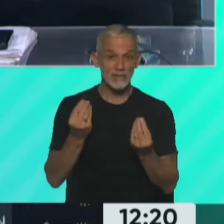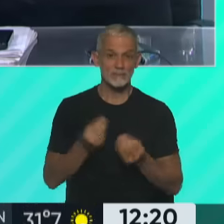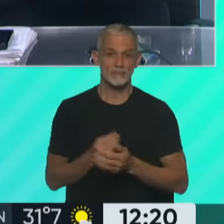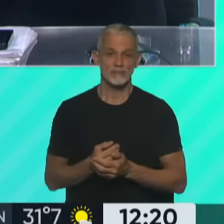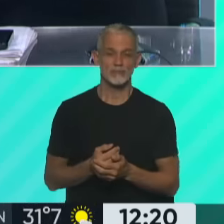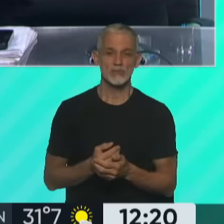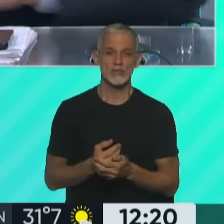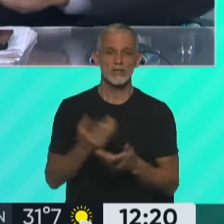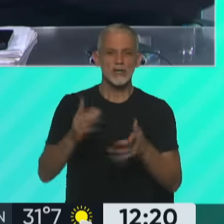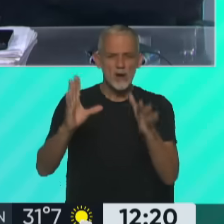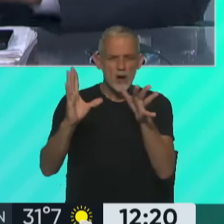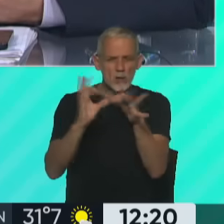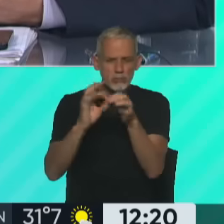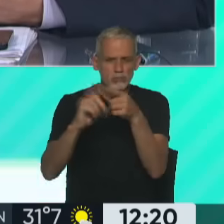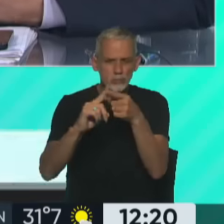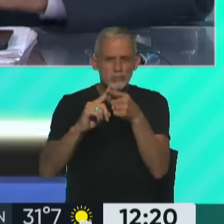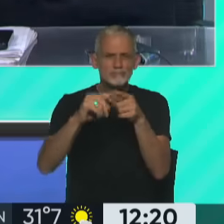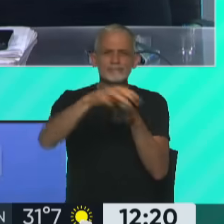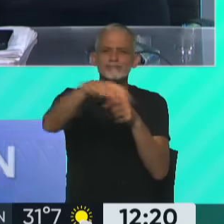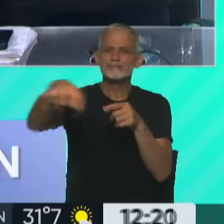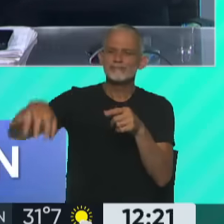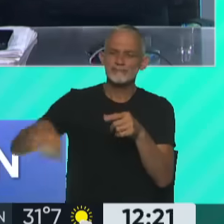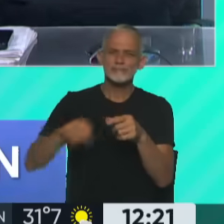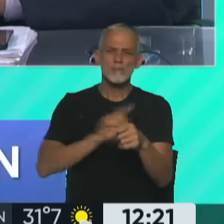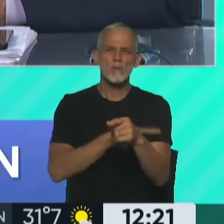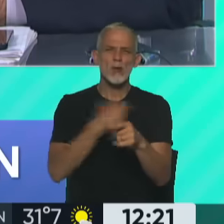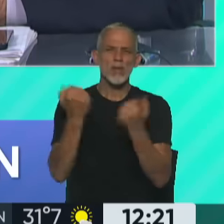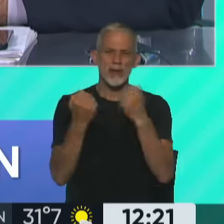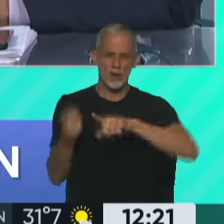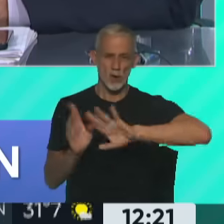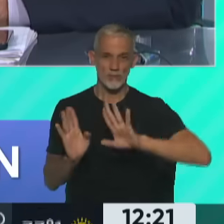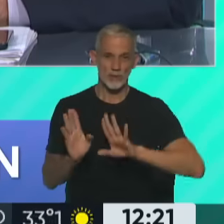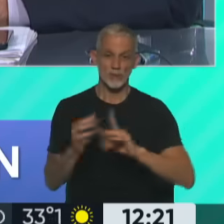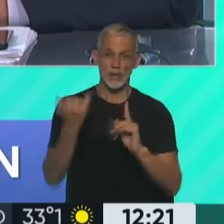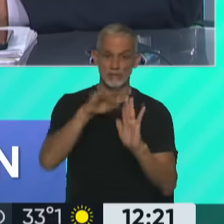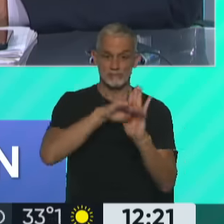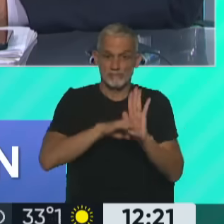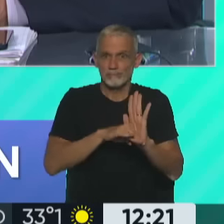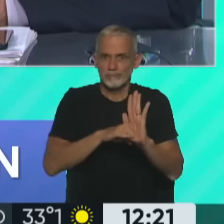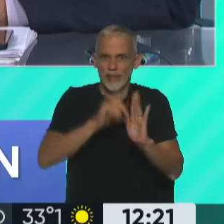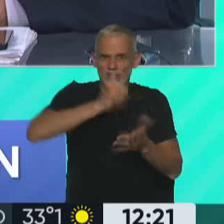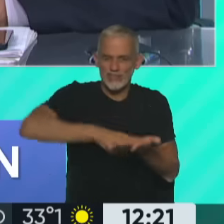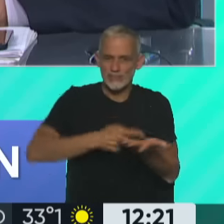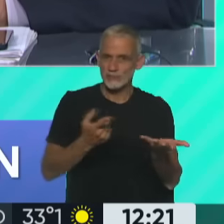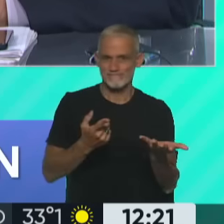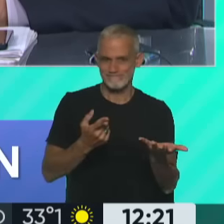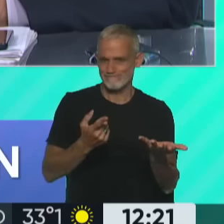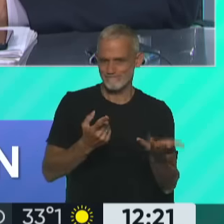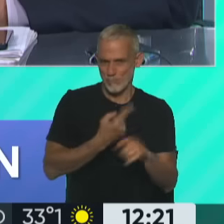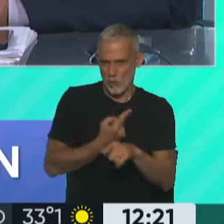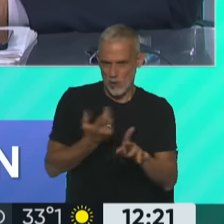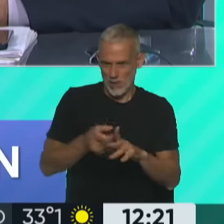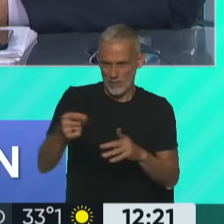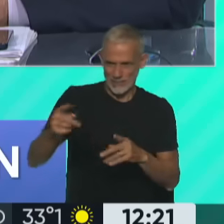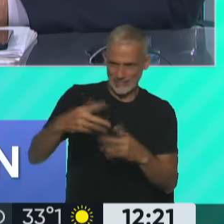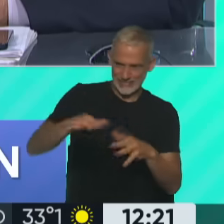la actividad y los nexos que haya con los sectores del poder económico, porque hay medidas que indudablemente no se van a poder tomar,